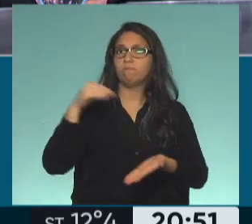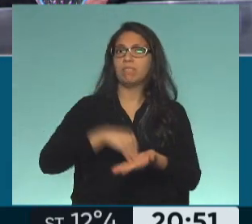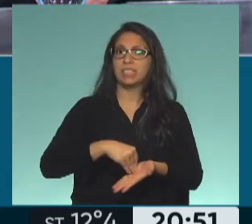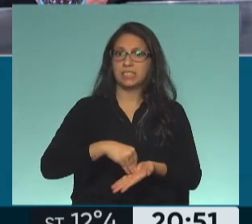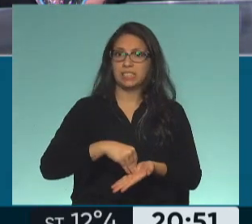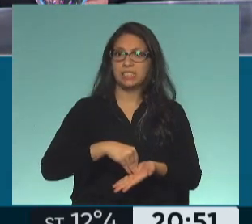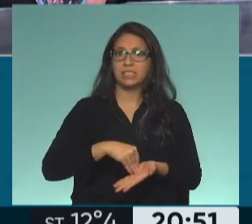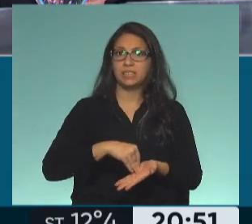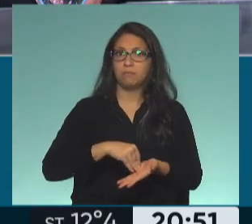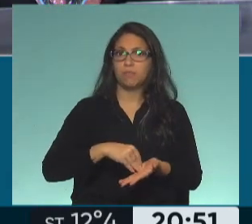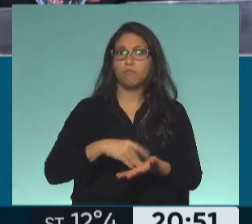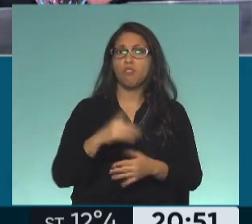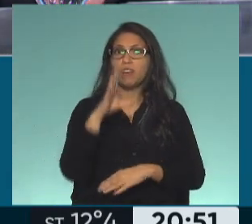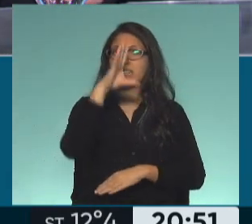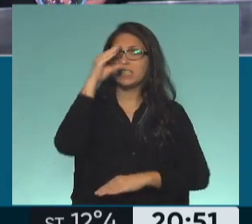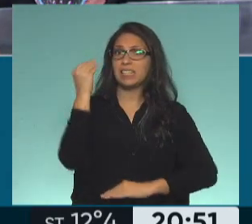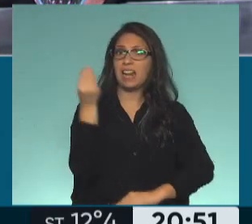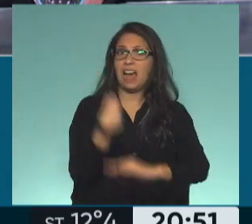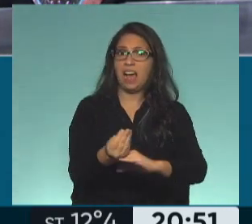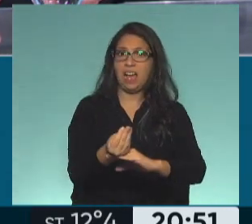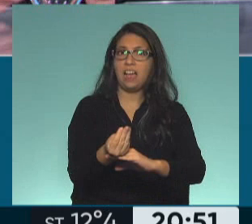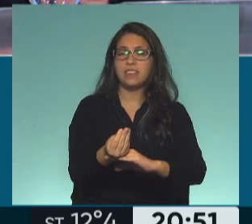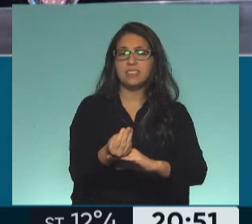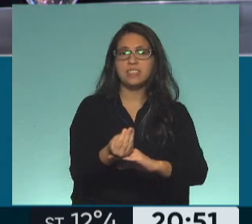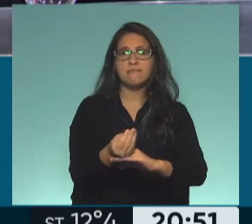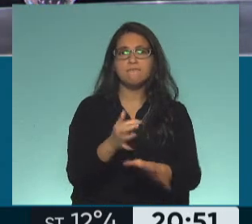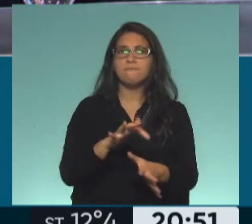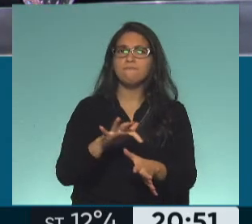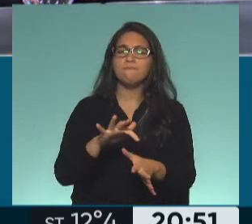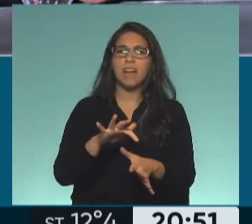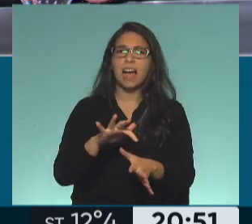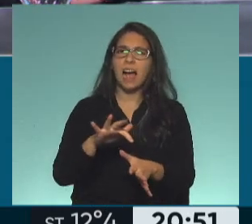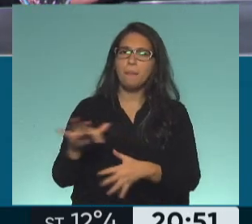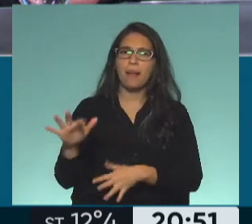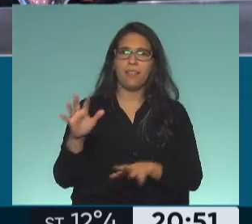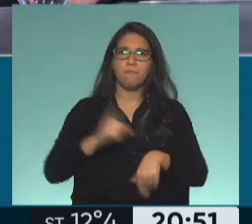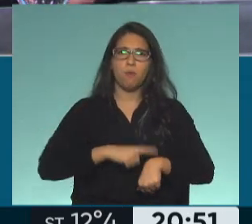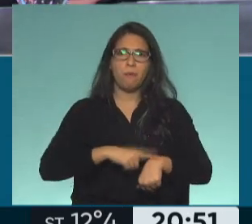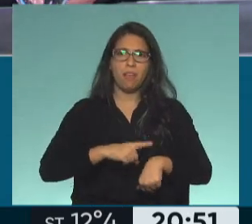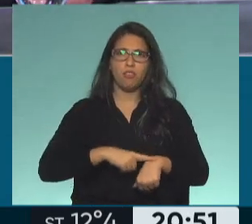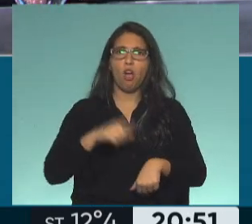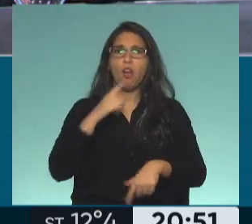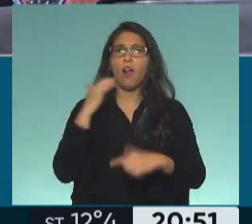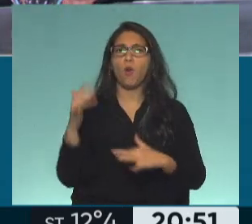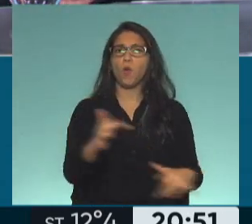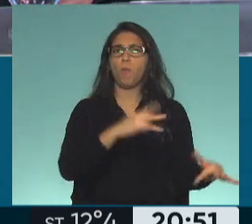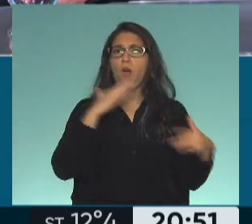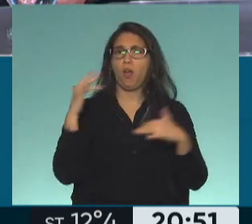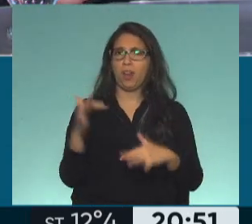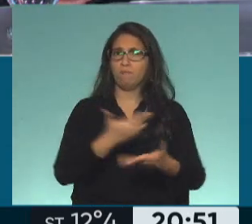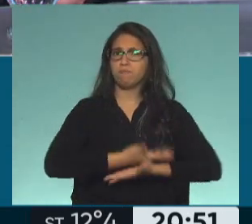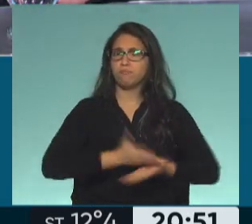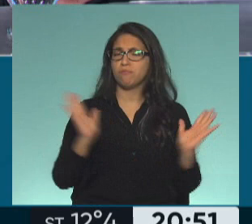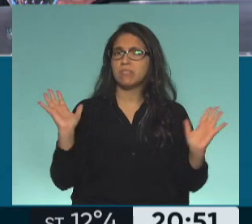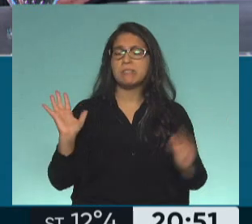política de Cristina Kirchner más allá de lo que está en este momento diciéndose públicamente.